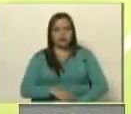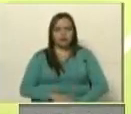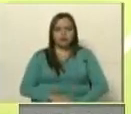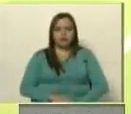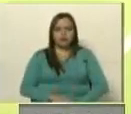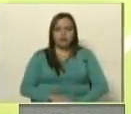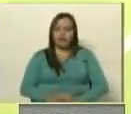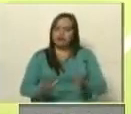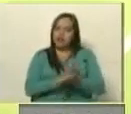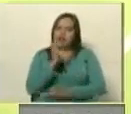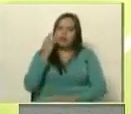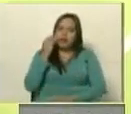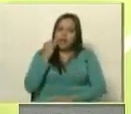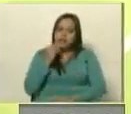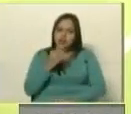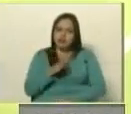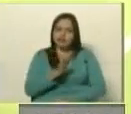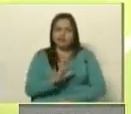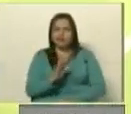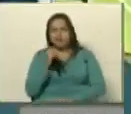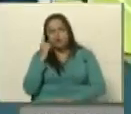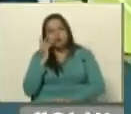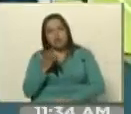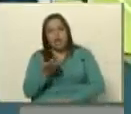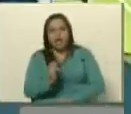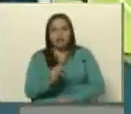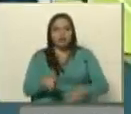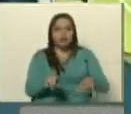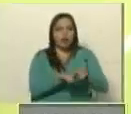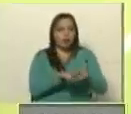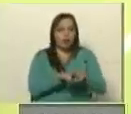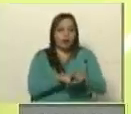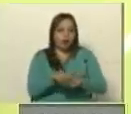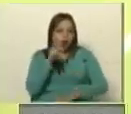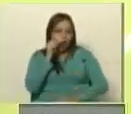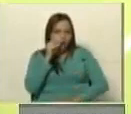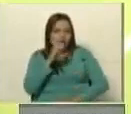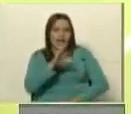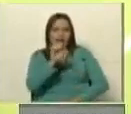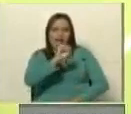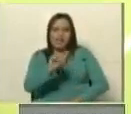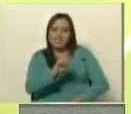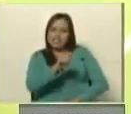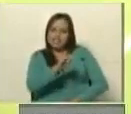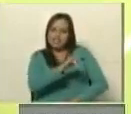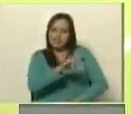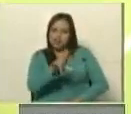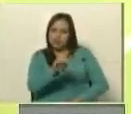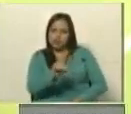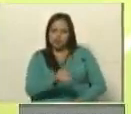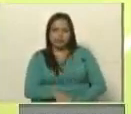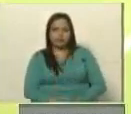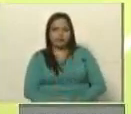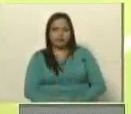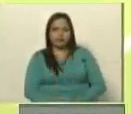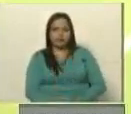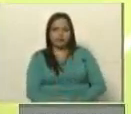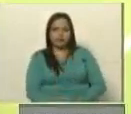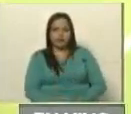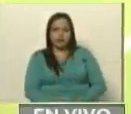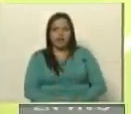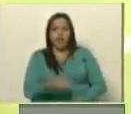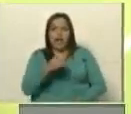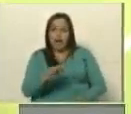esta experiencia, y no sé hasta qué punto, experimento del señor Pedro Castillo, que además se ha aliado de alguna